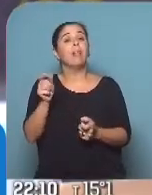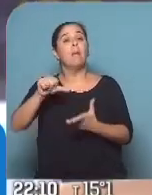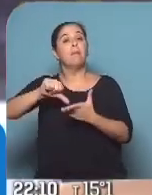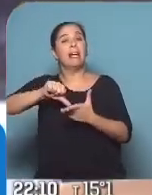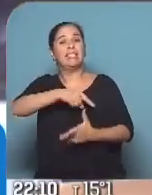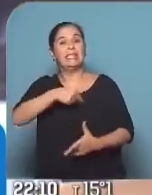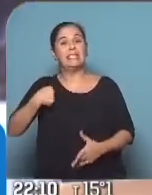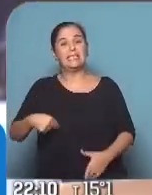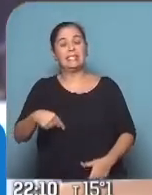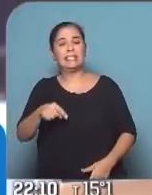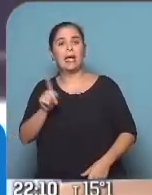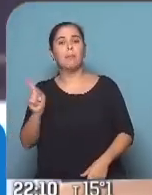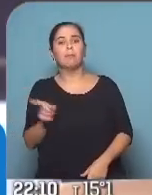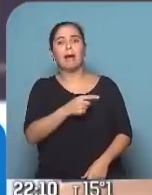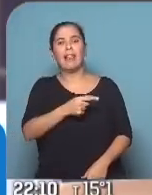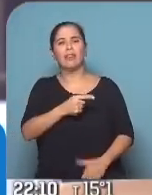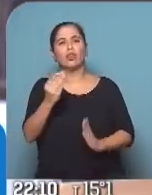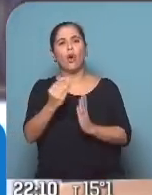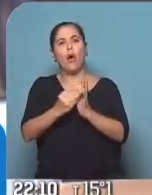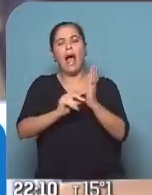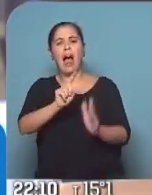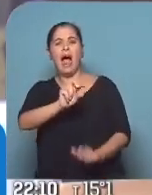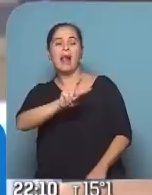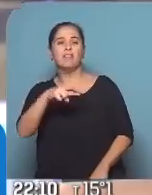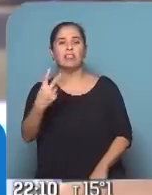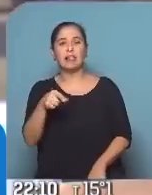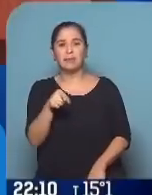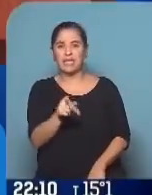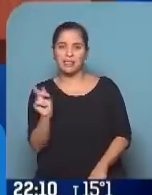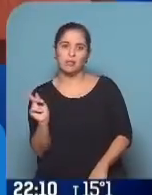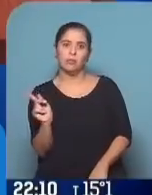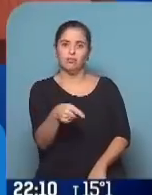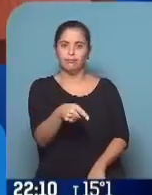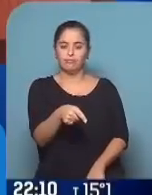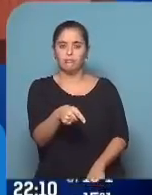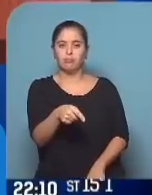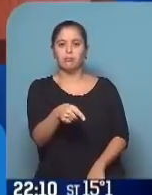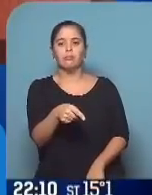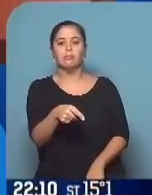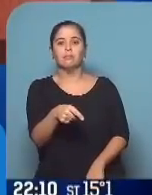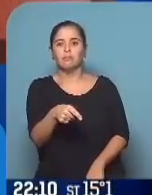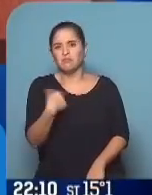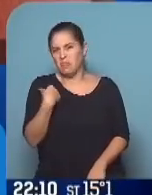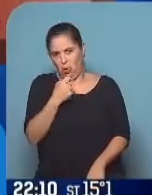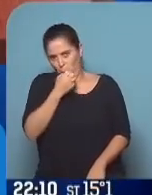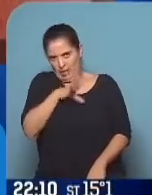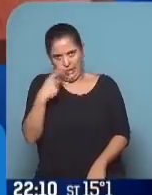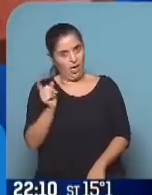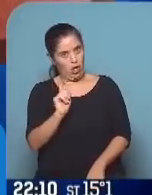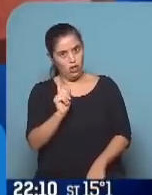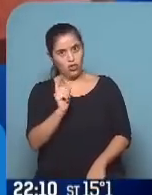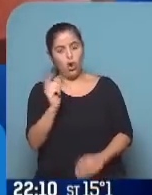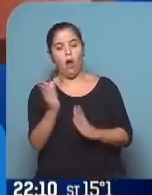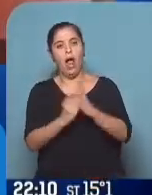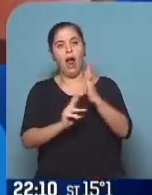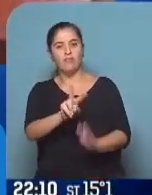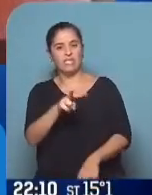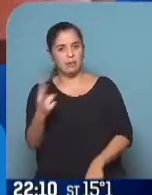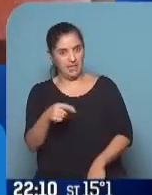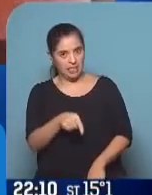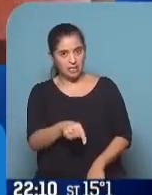a negociar estos aranceles con Estados Unidos. En las negociaciones, evidentemente, no hubo avances. Del